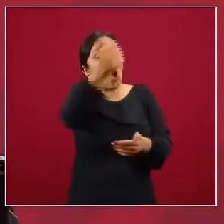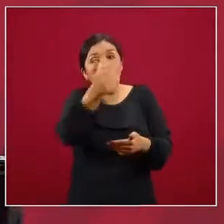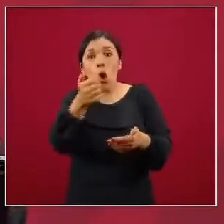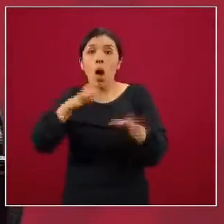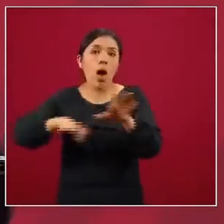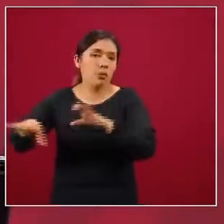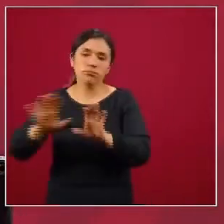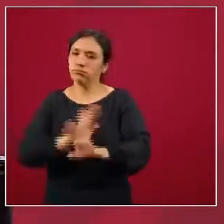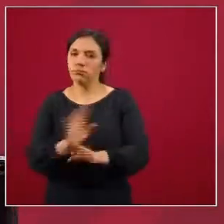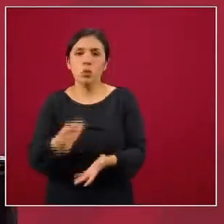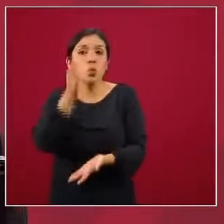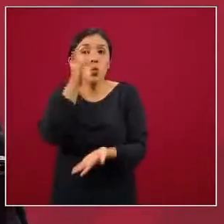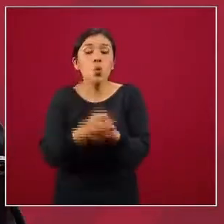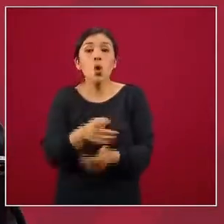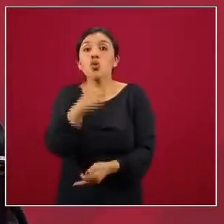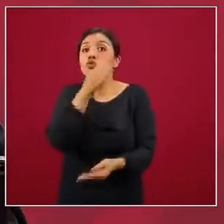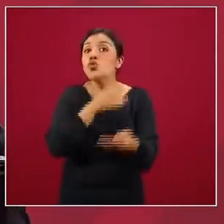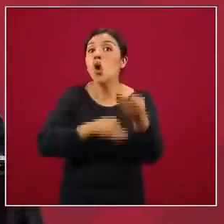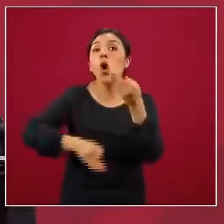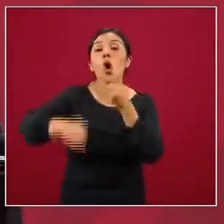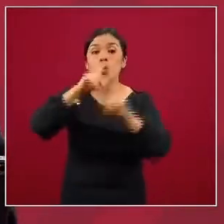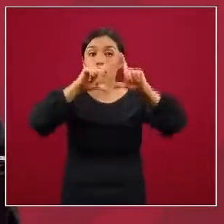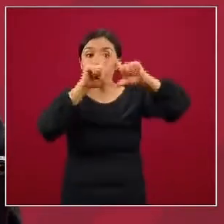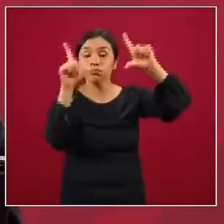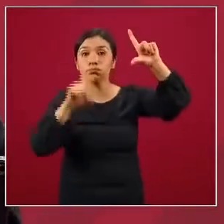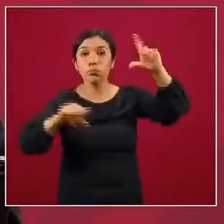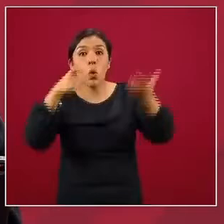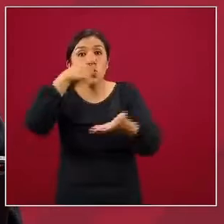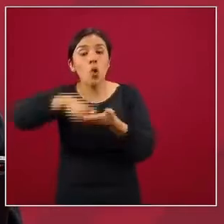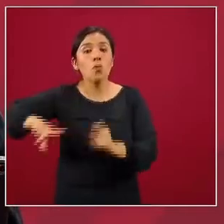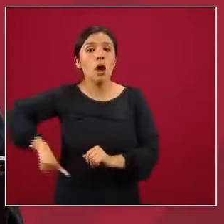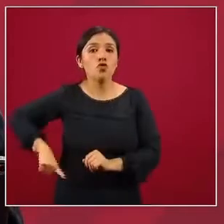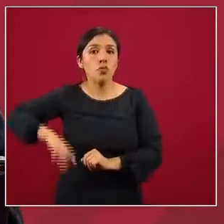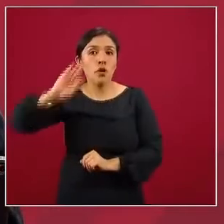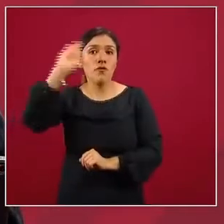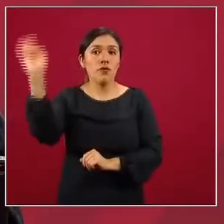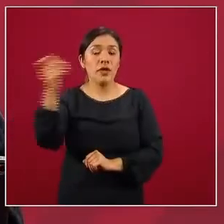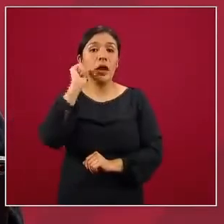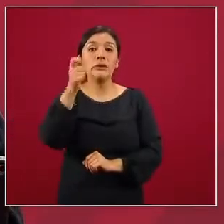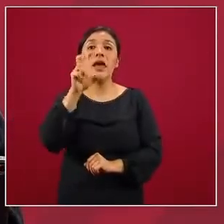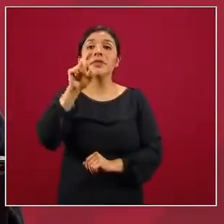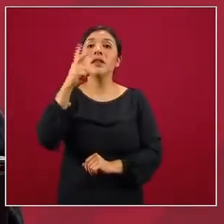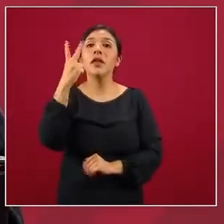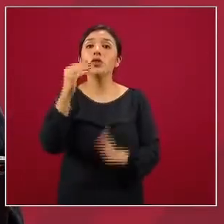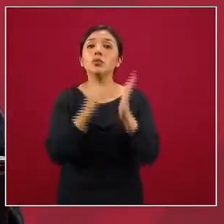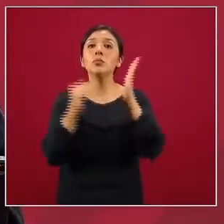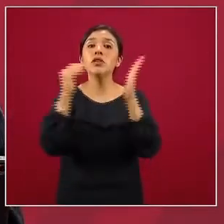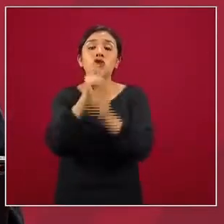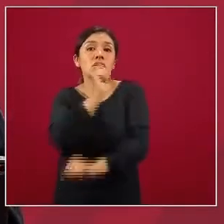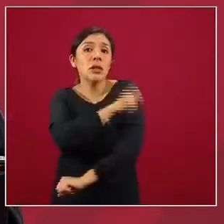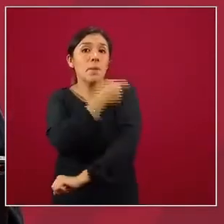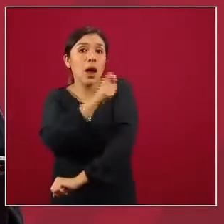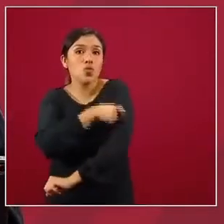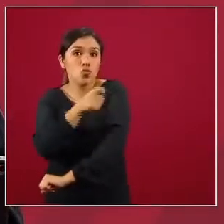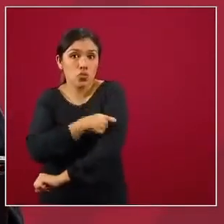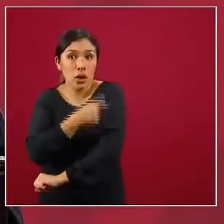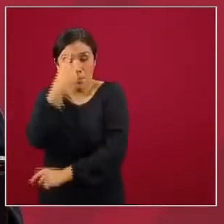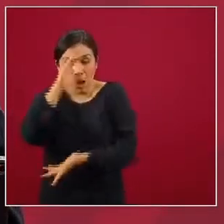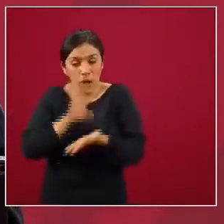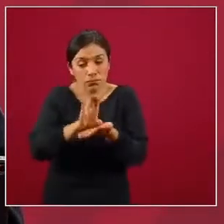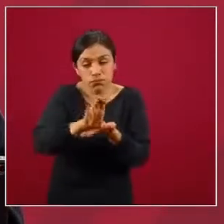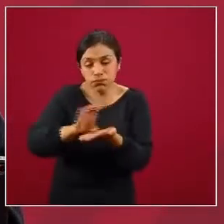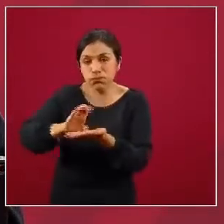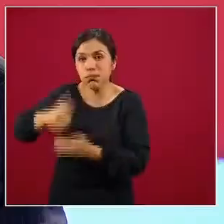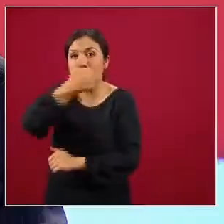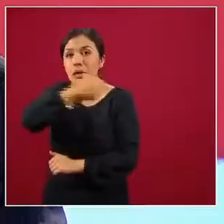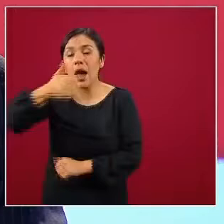otros datos. Toda la vacuna que se compra para el país la compra el Gobierno federal. Son 32 millones de dosis y se le distribuye a cada